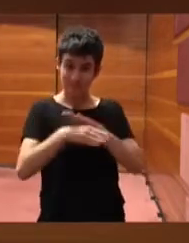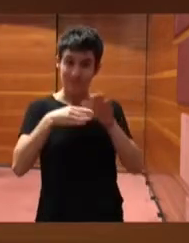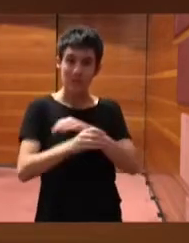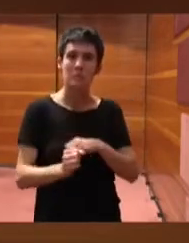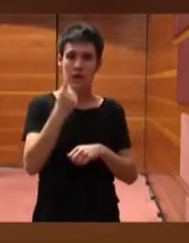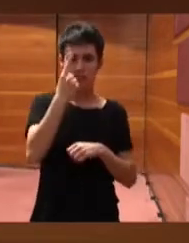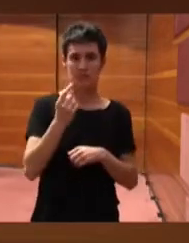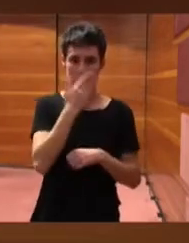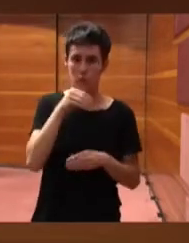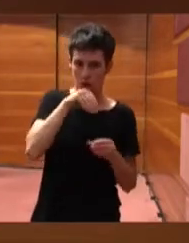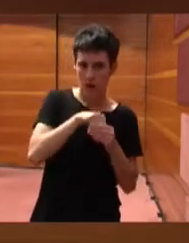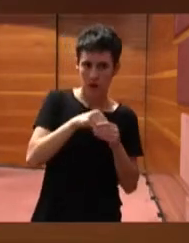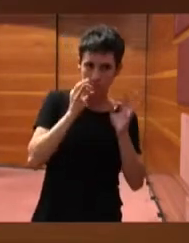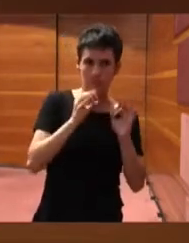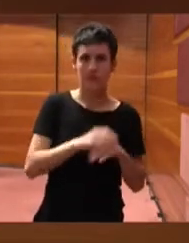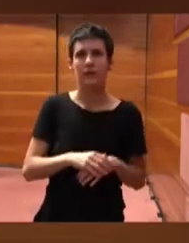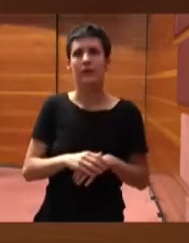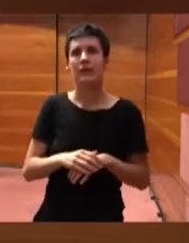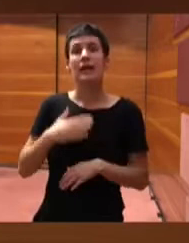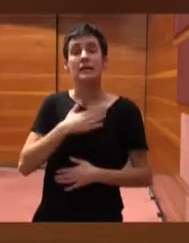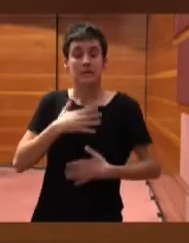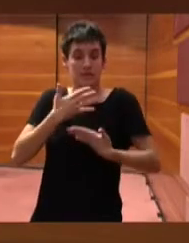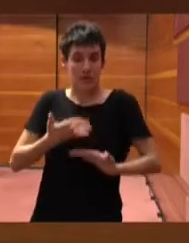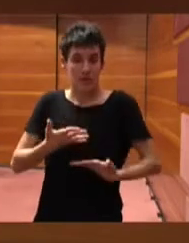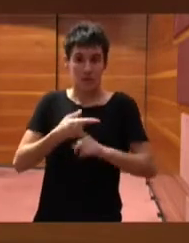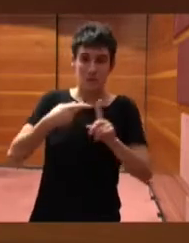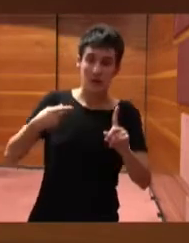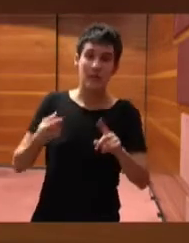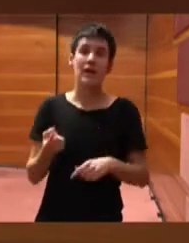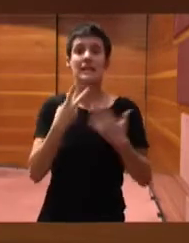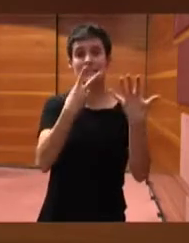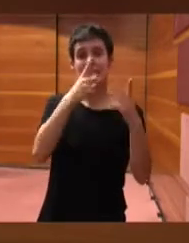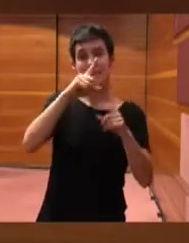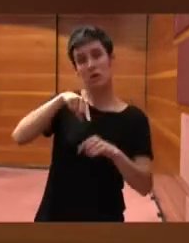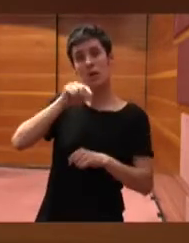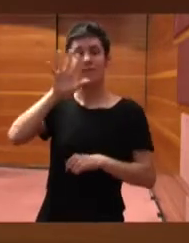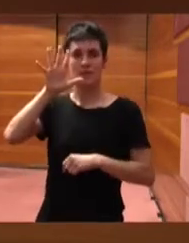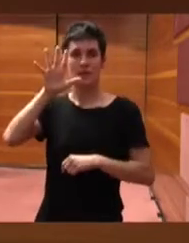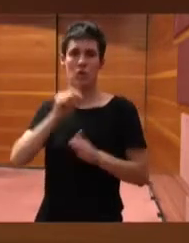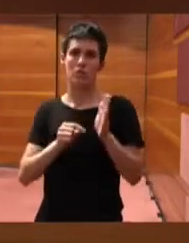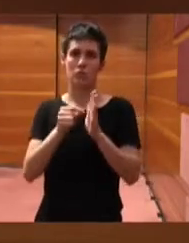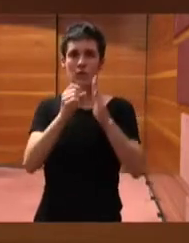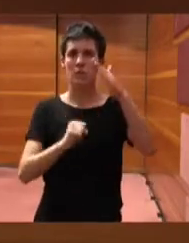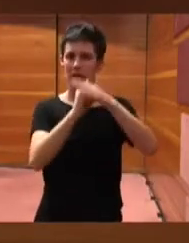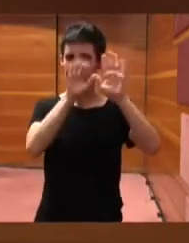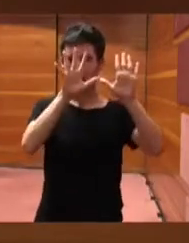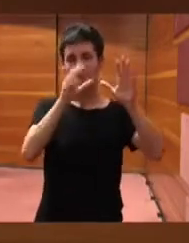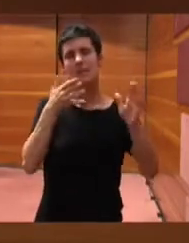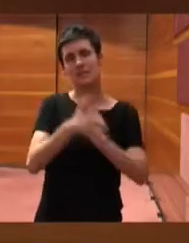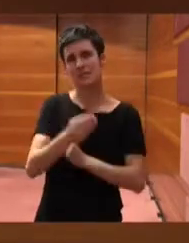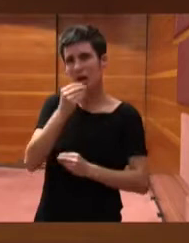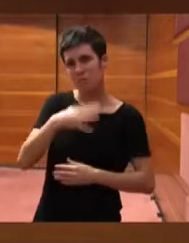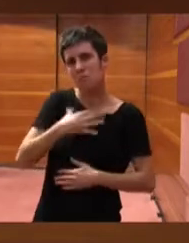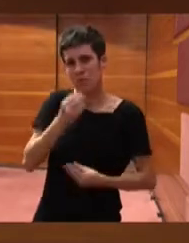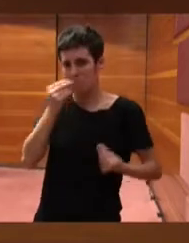de la escuela. La satisfacción media ha rondado el 7,5 sobre 10, es decir, que todavía podemos mejorar. Hemos